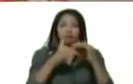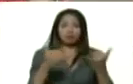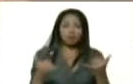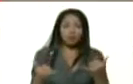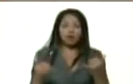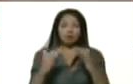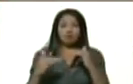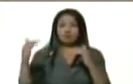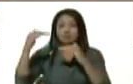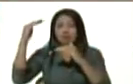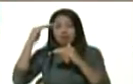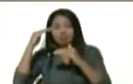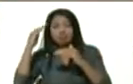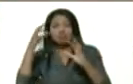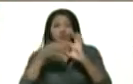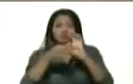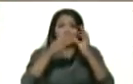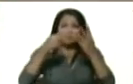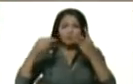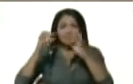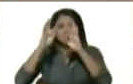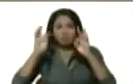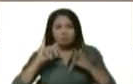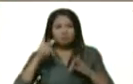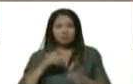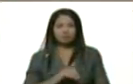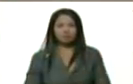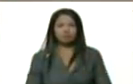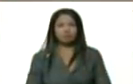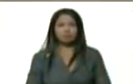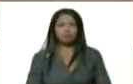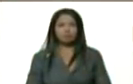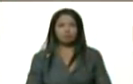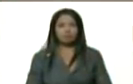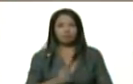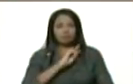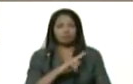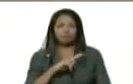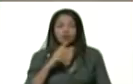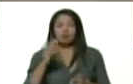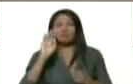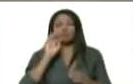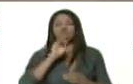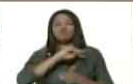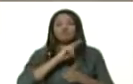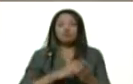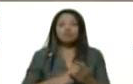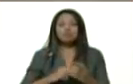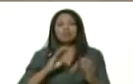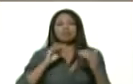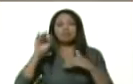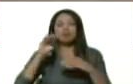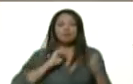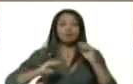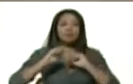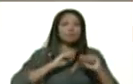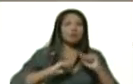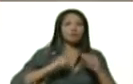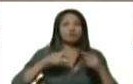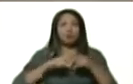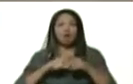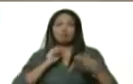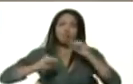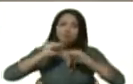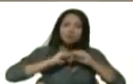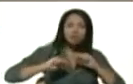los niveles de unión en la diversidad del poder del movimiento popular venezolano, del movimiento